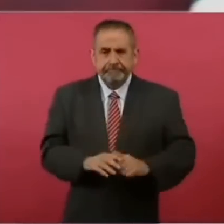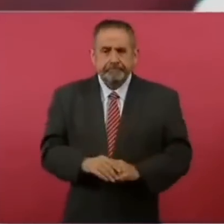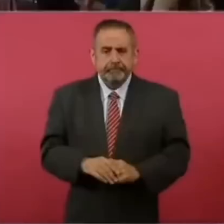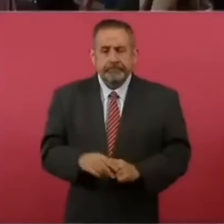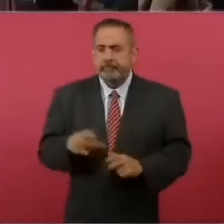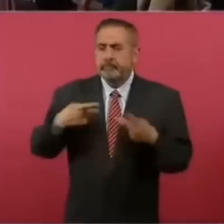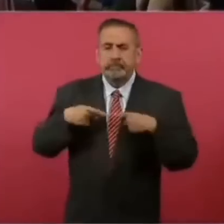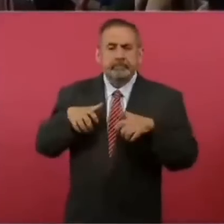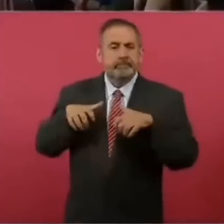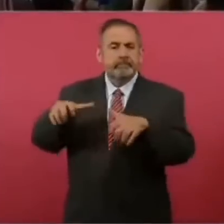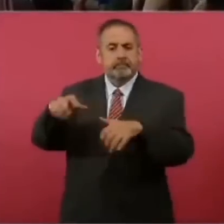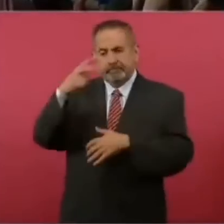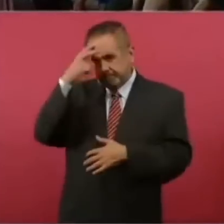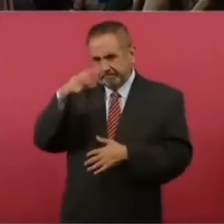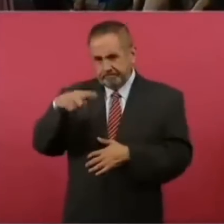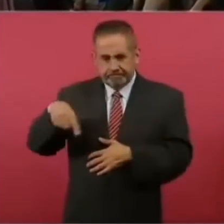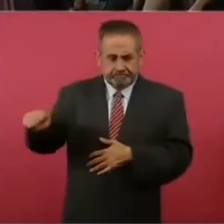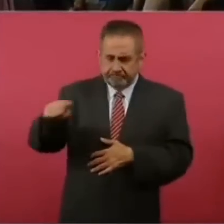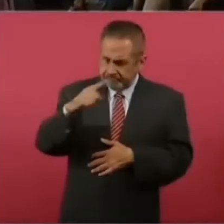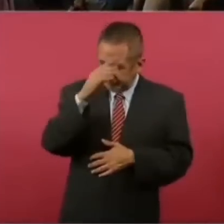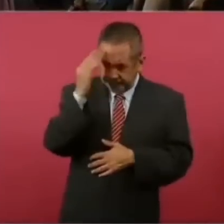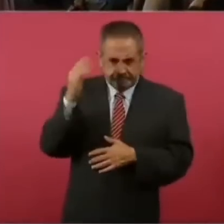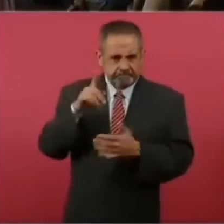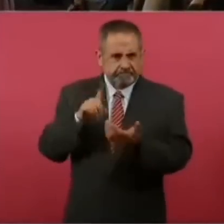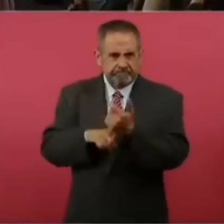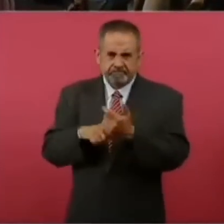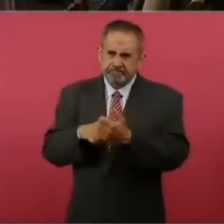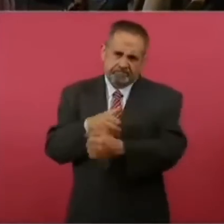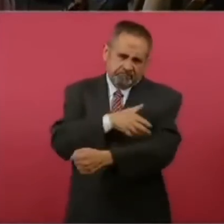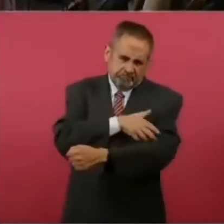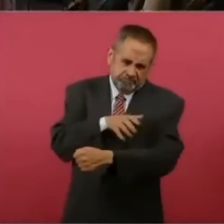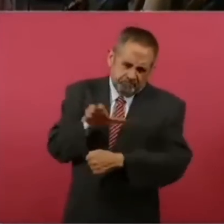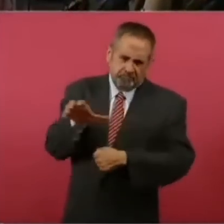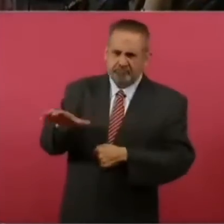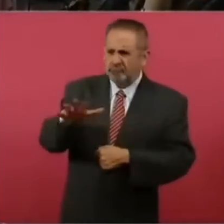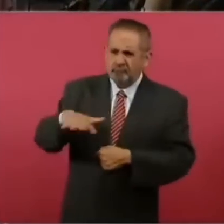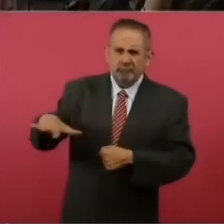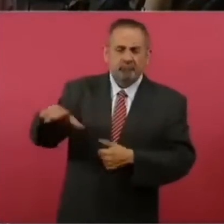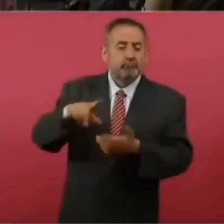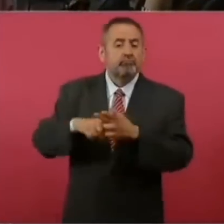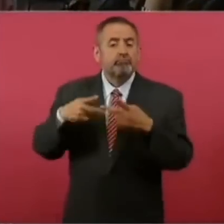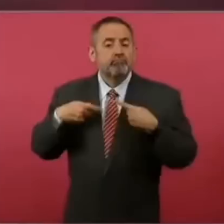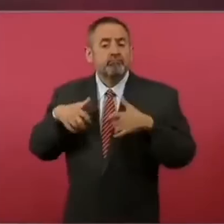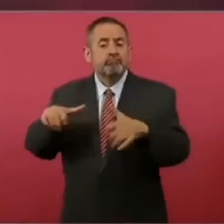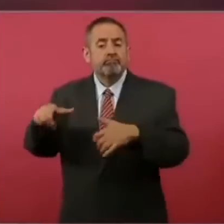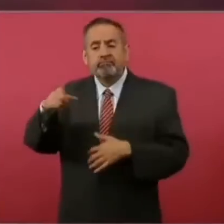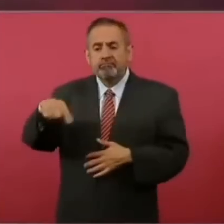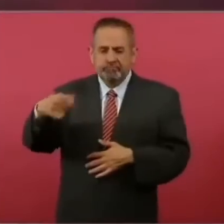Ya el pueblo de México está empoderado, el pueblo manda.